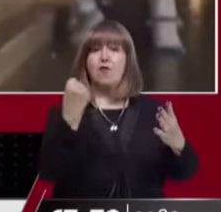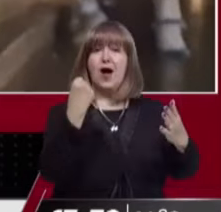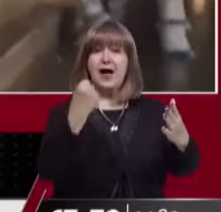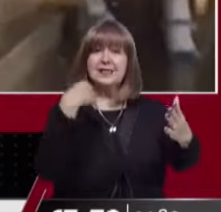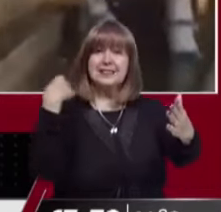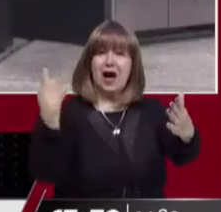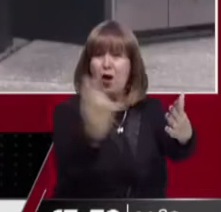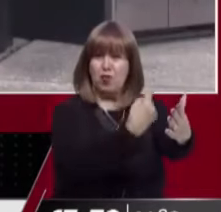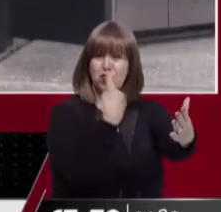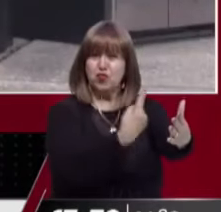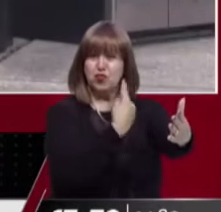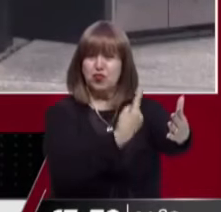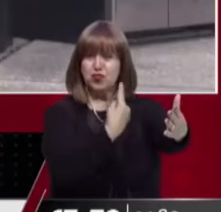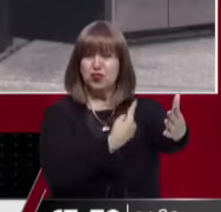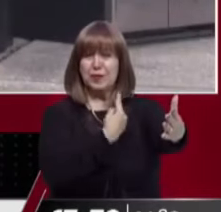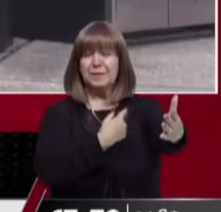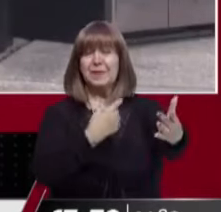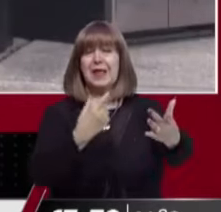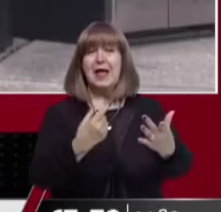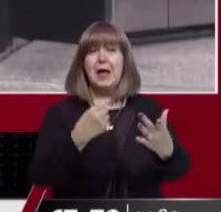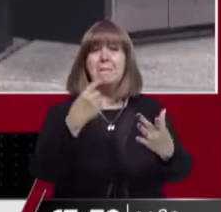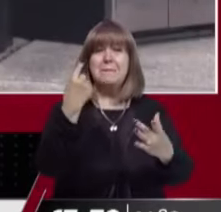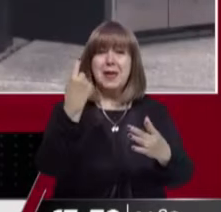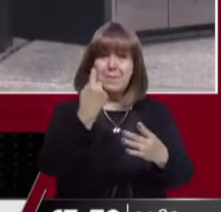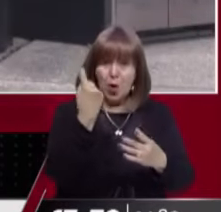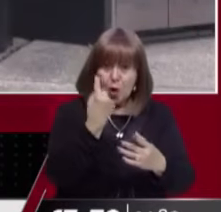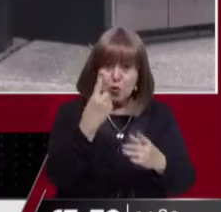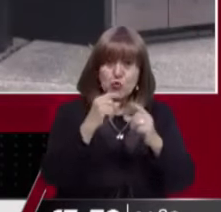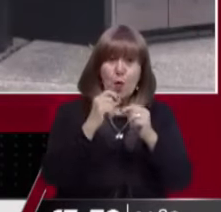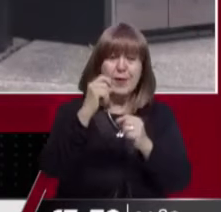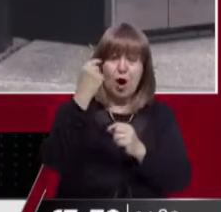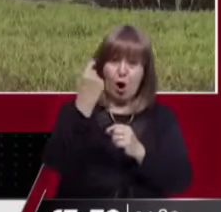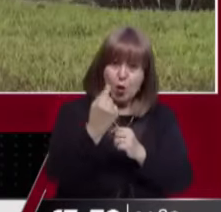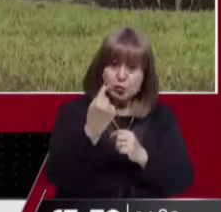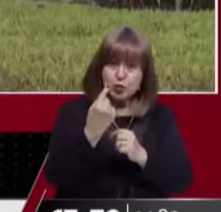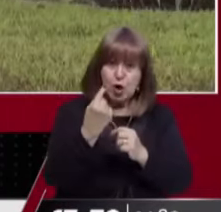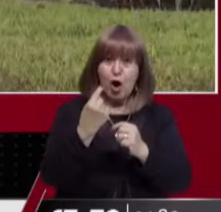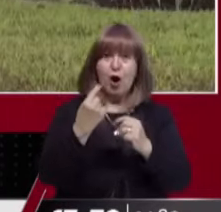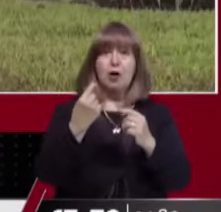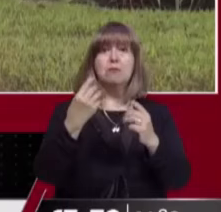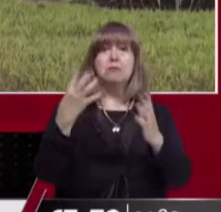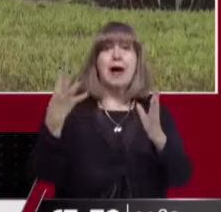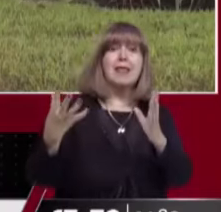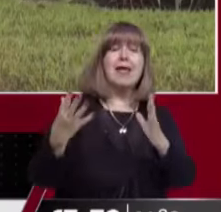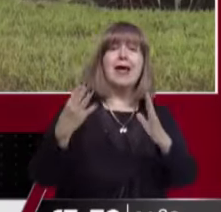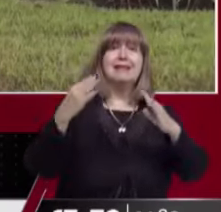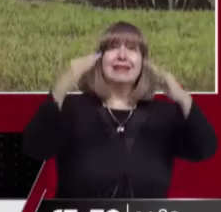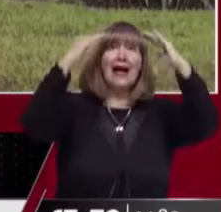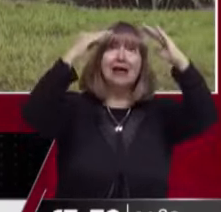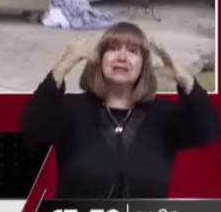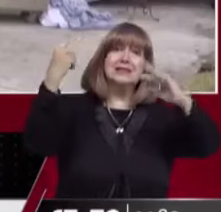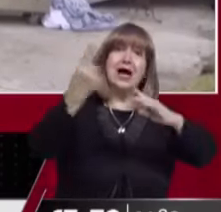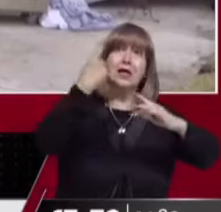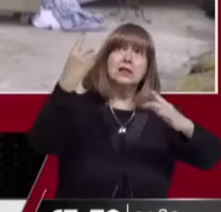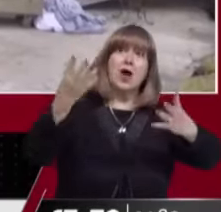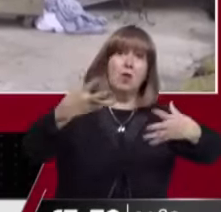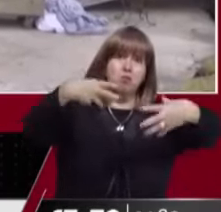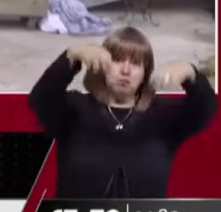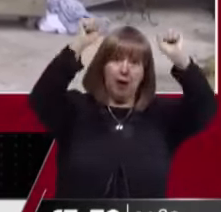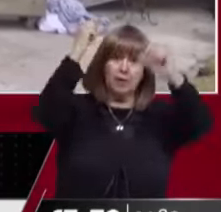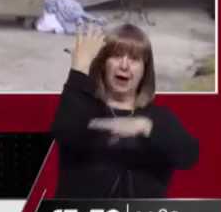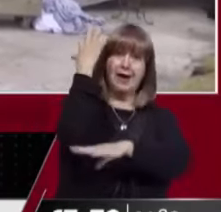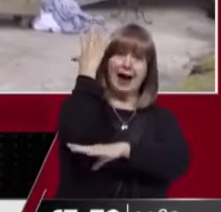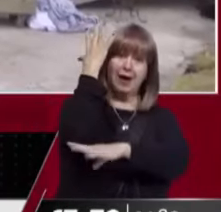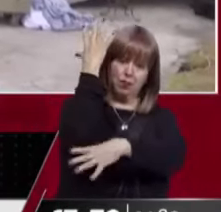categoría de huracán. Es decir, ya desde la categoría 1 puede llegar a arrancarte un techo y arrancar árboles